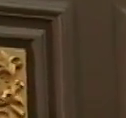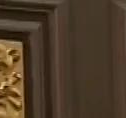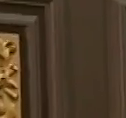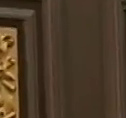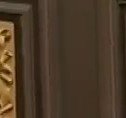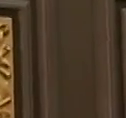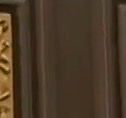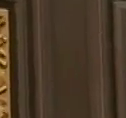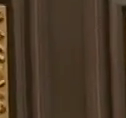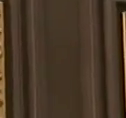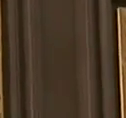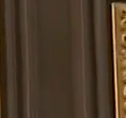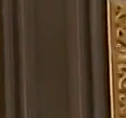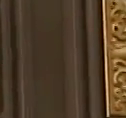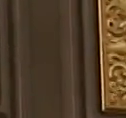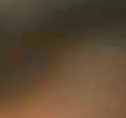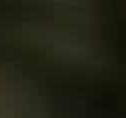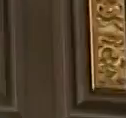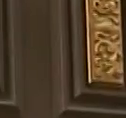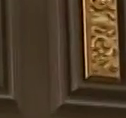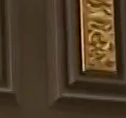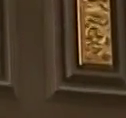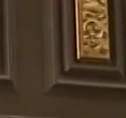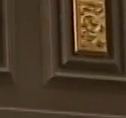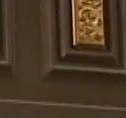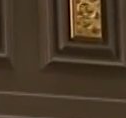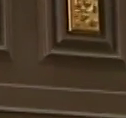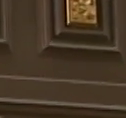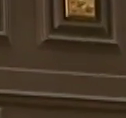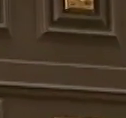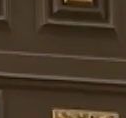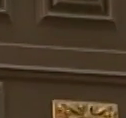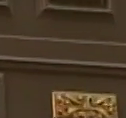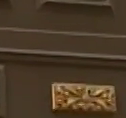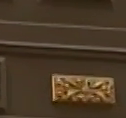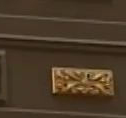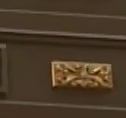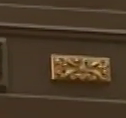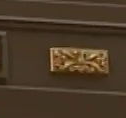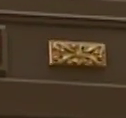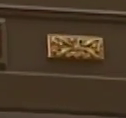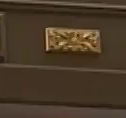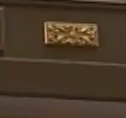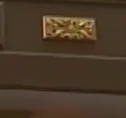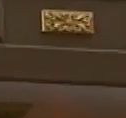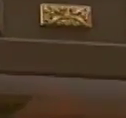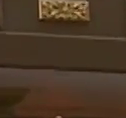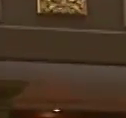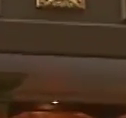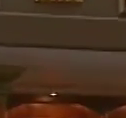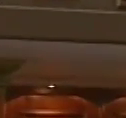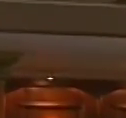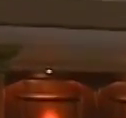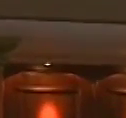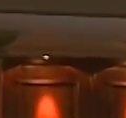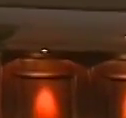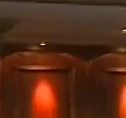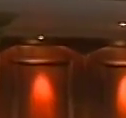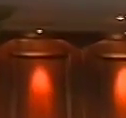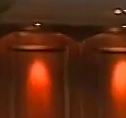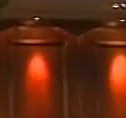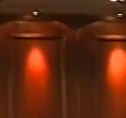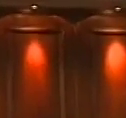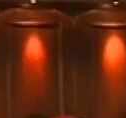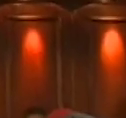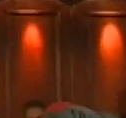de cómo entre los meses de abril y julio se concluyó y se dio fin al odio en nuestro país, la intolerancia